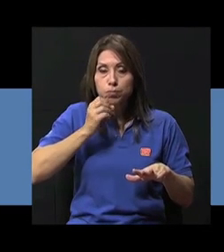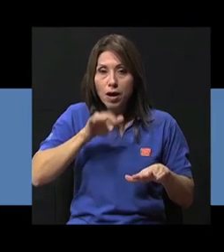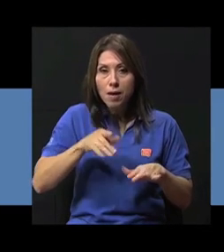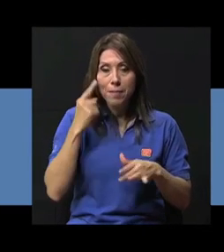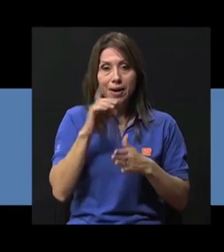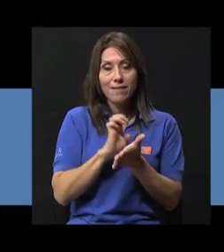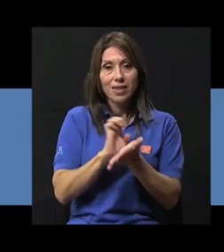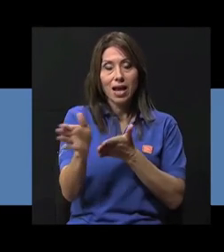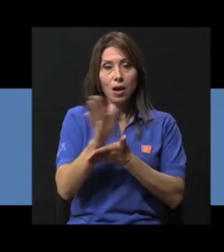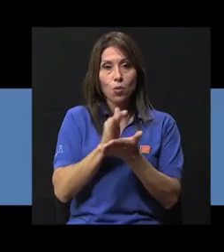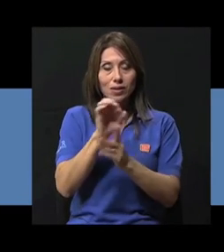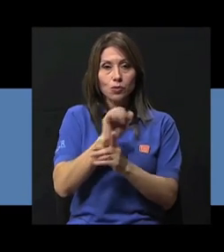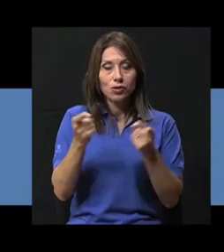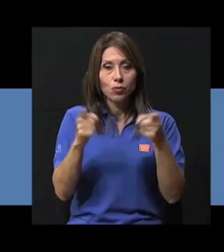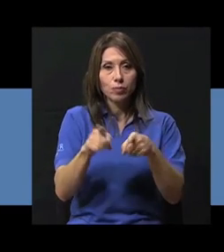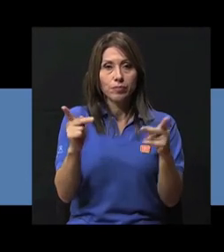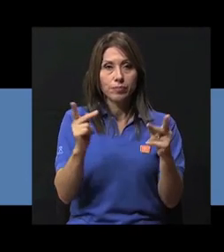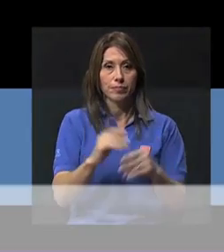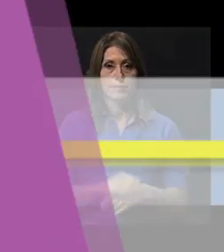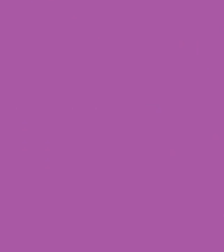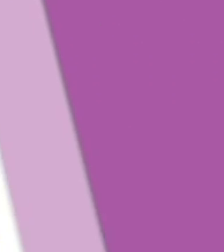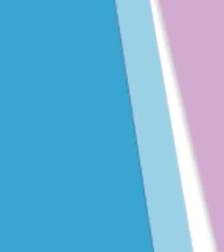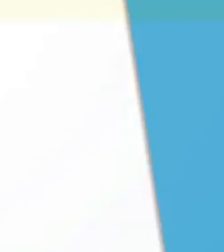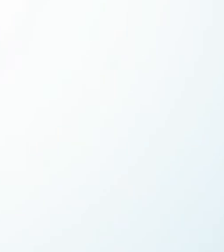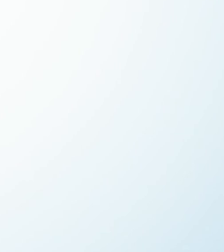para evitar que le dé algún efecto secundario.